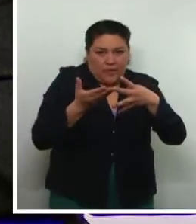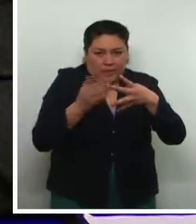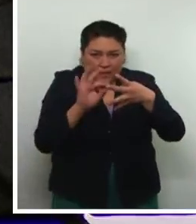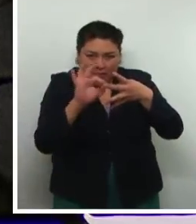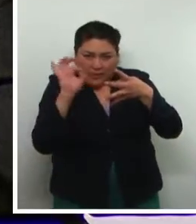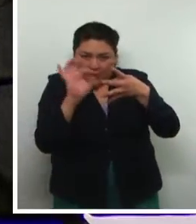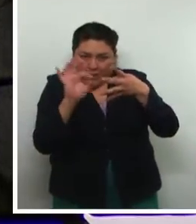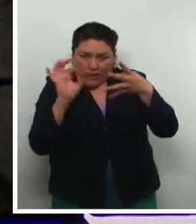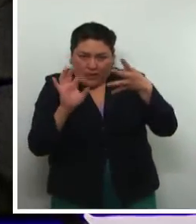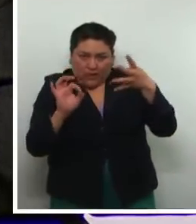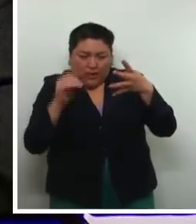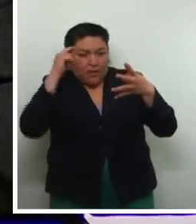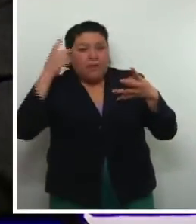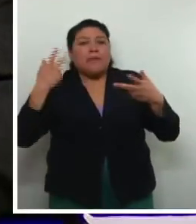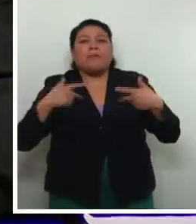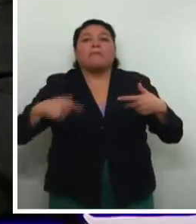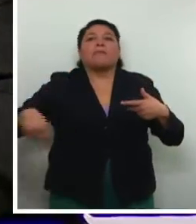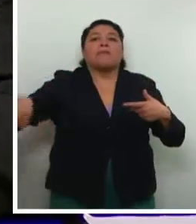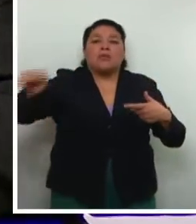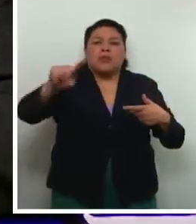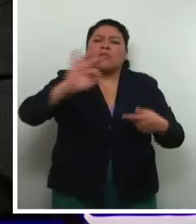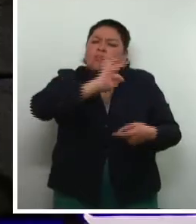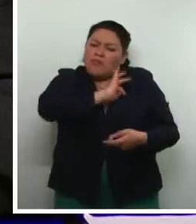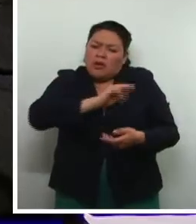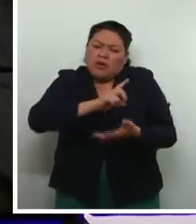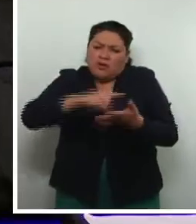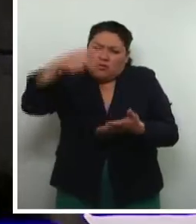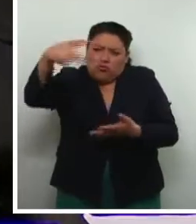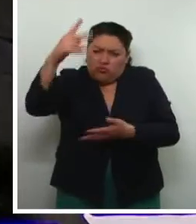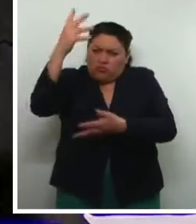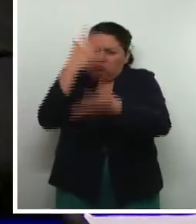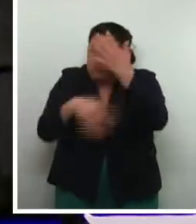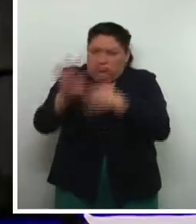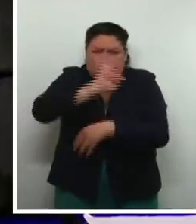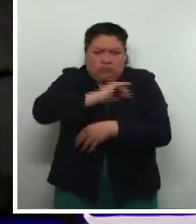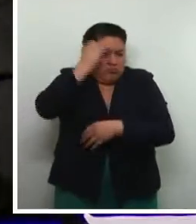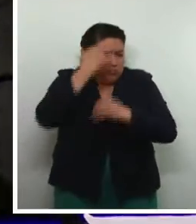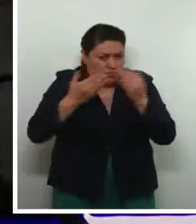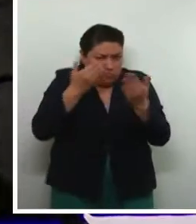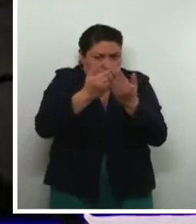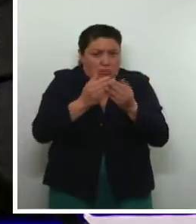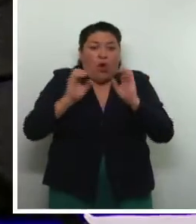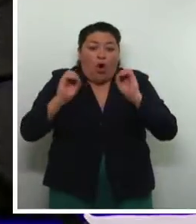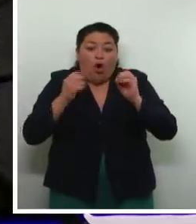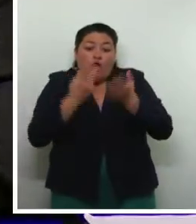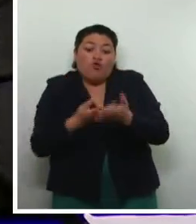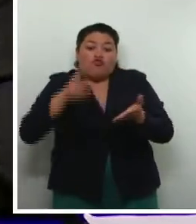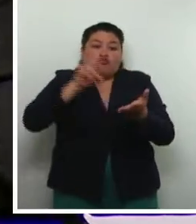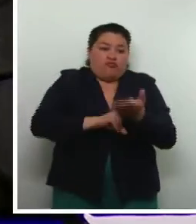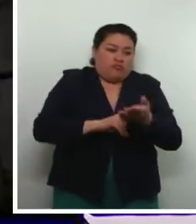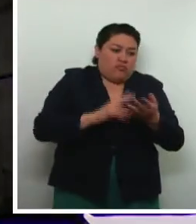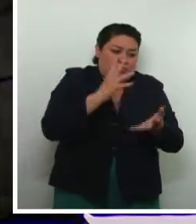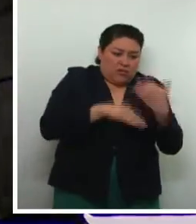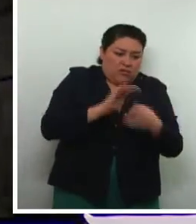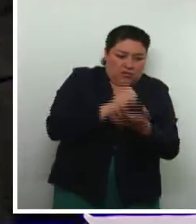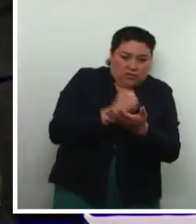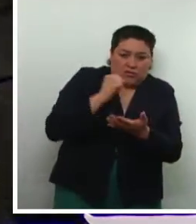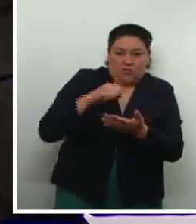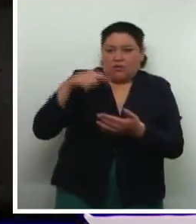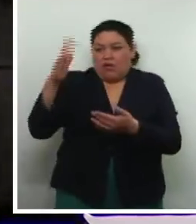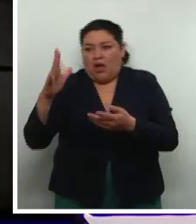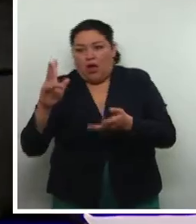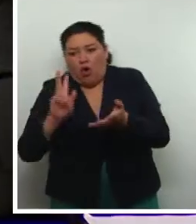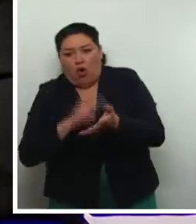fin de no conculcar el derecho ni caer posteriormente en una votación diferenciada cuando ya ha